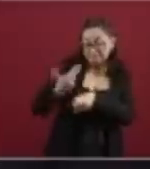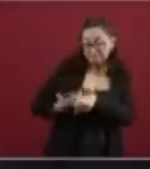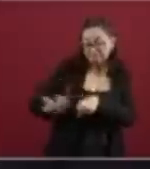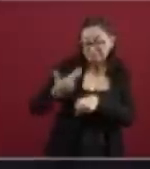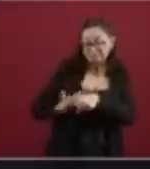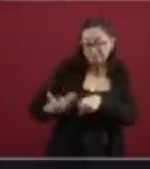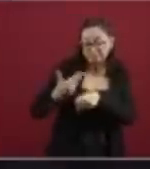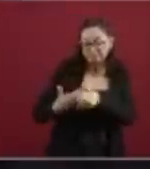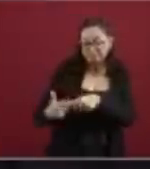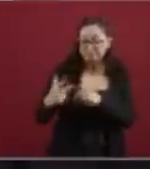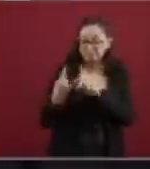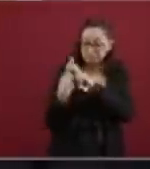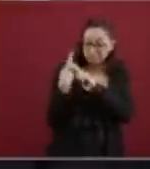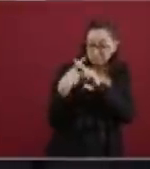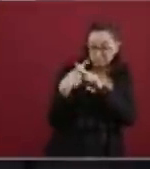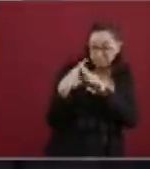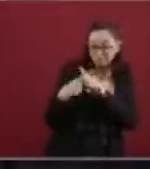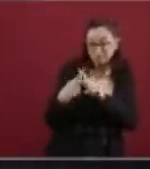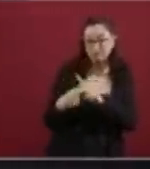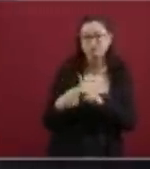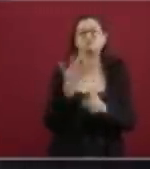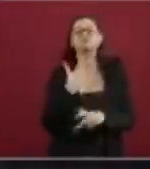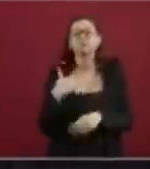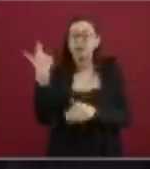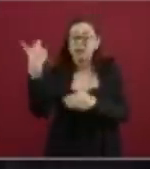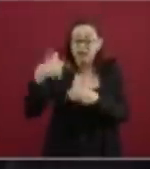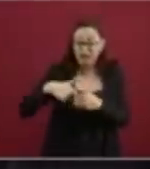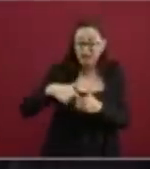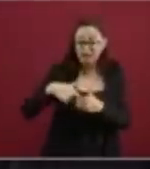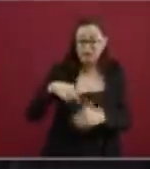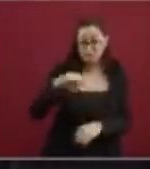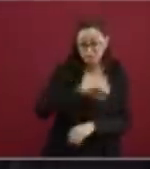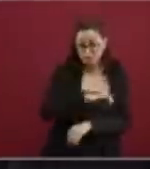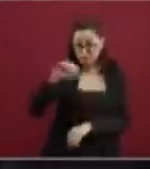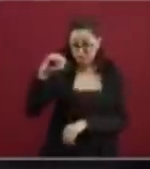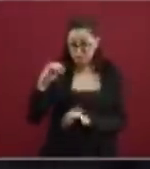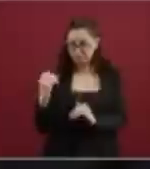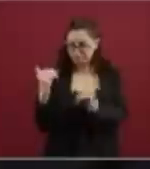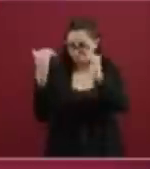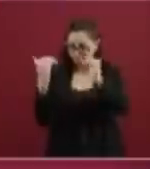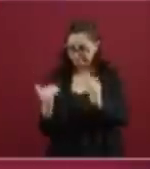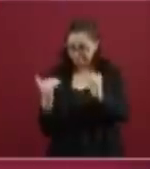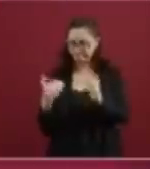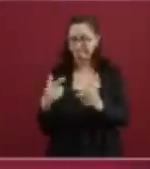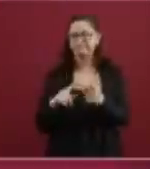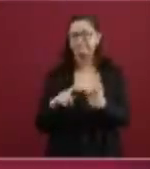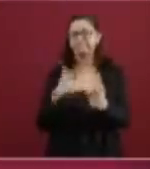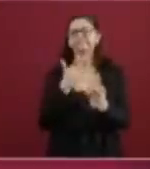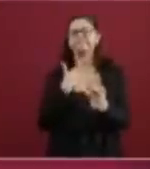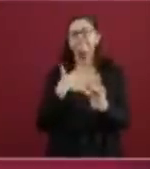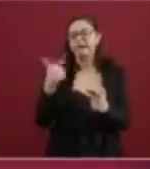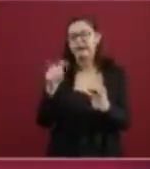el precio de las gasolinas, del diésel, del gas, de la luz.